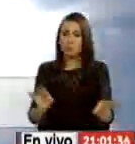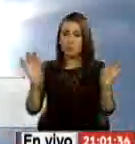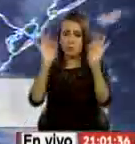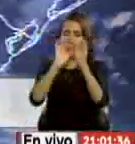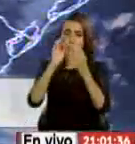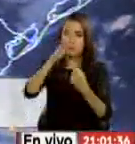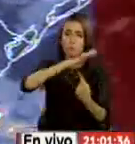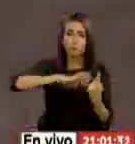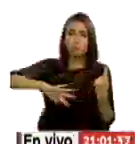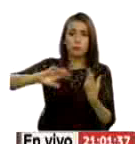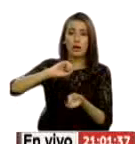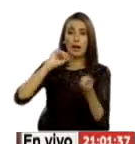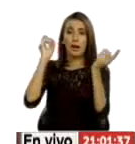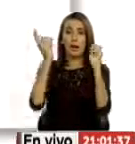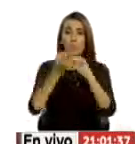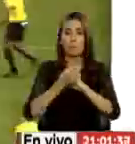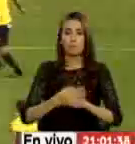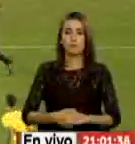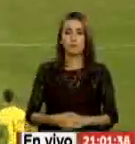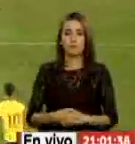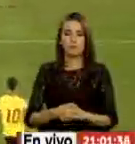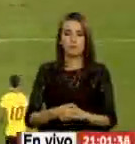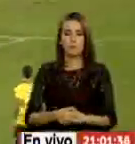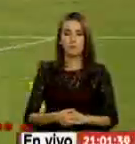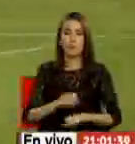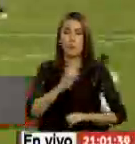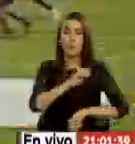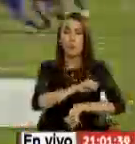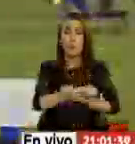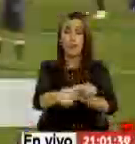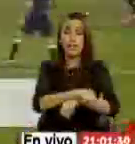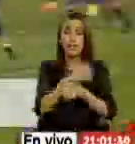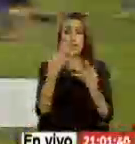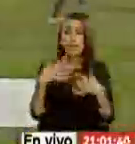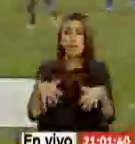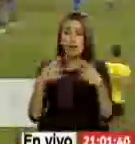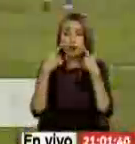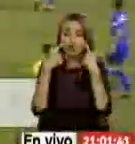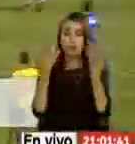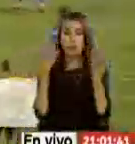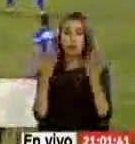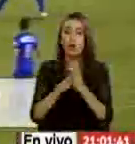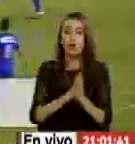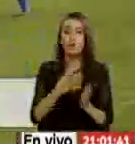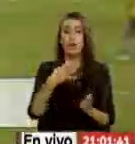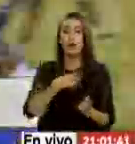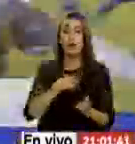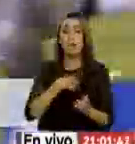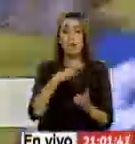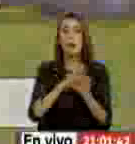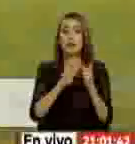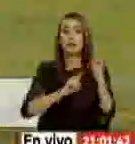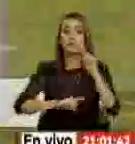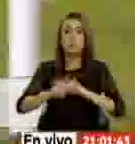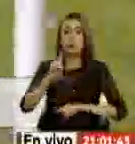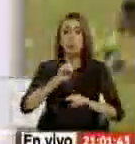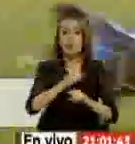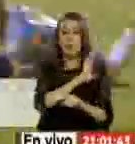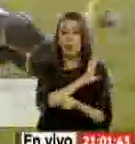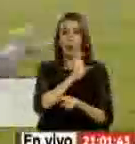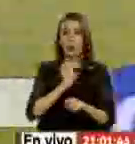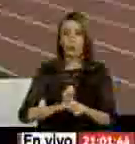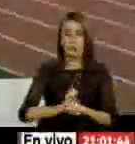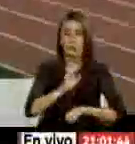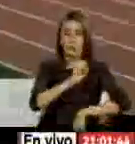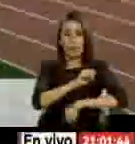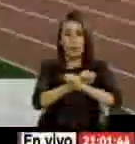cambio climático. En los deportes, no se pierda cómo queda la tabla de posiciones tras el clásico del